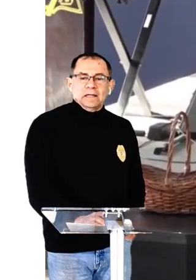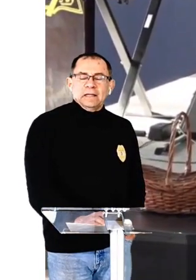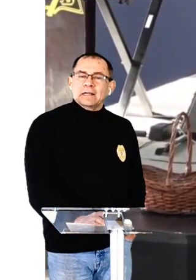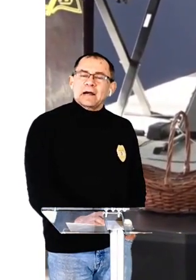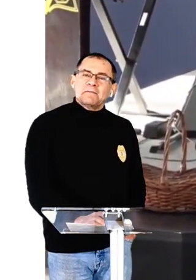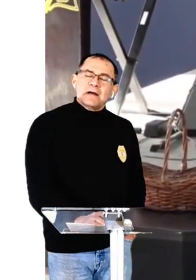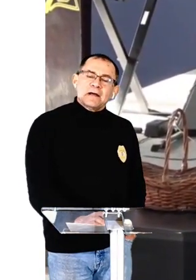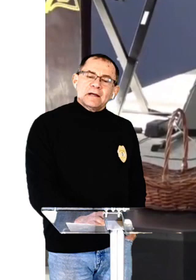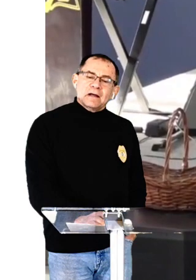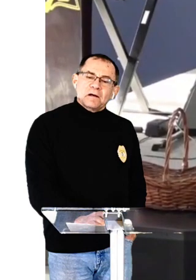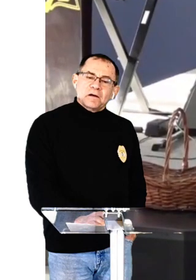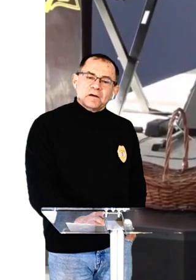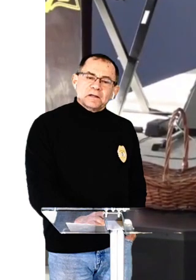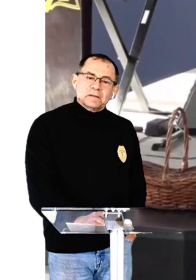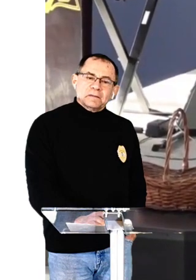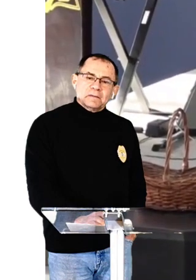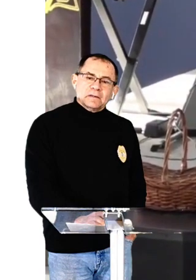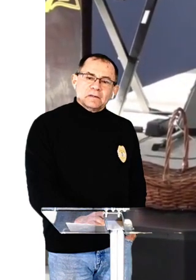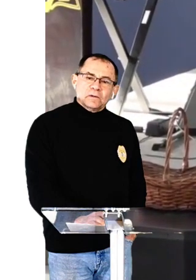en cada